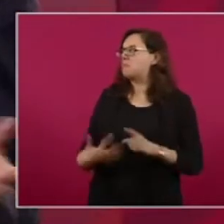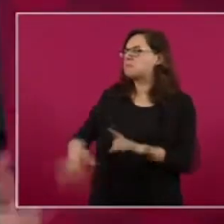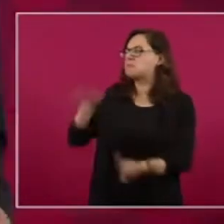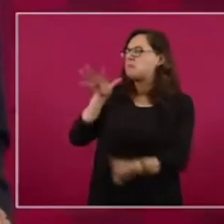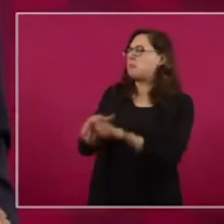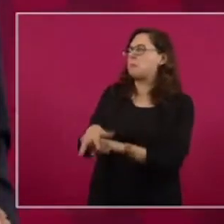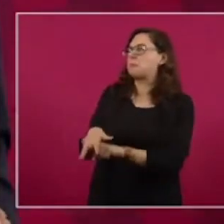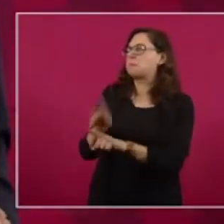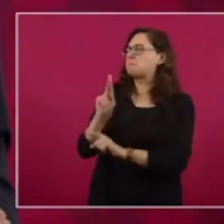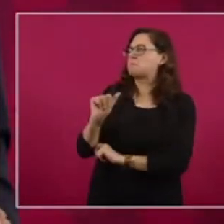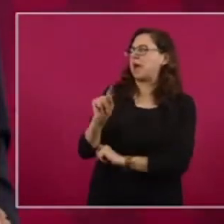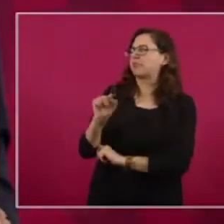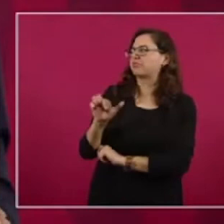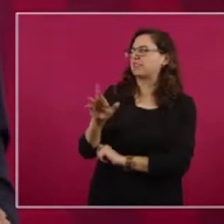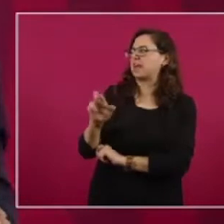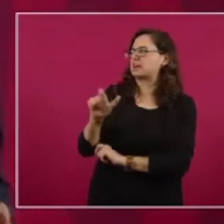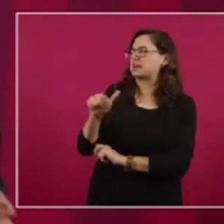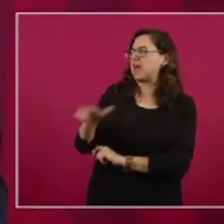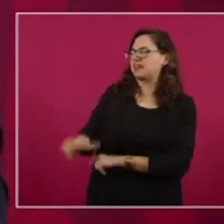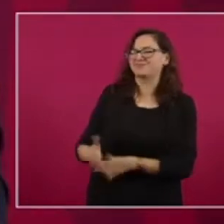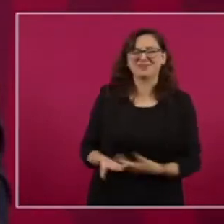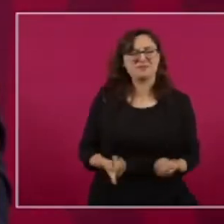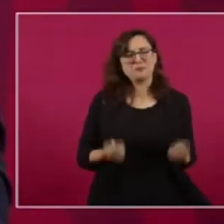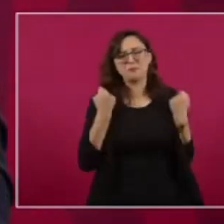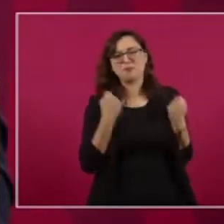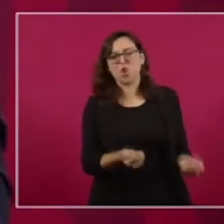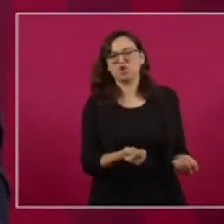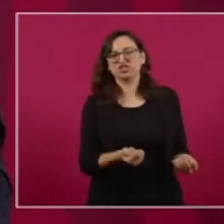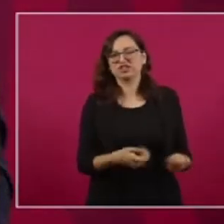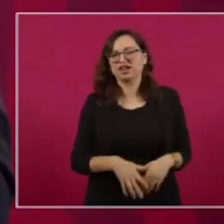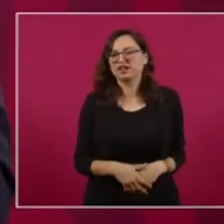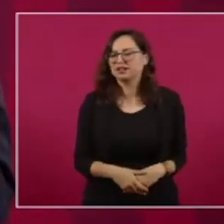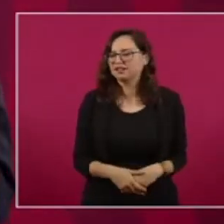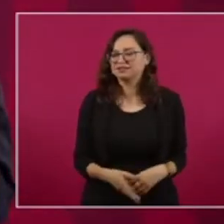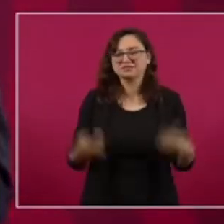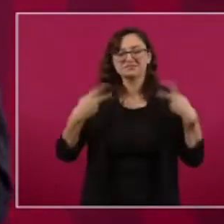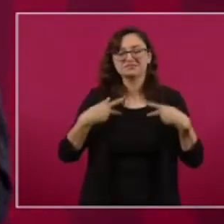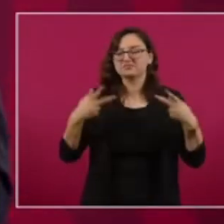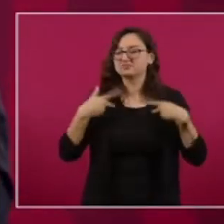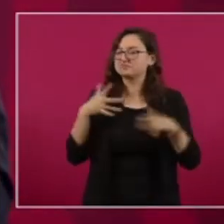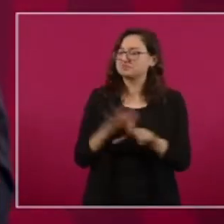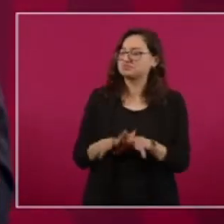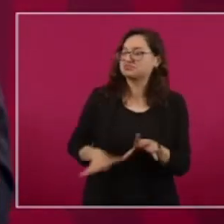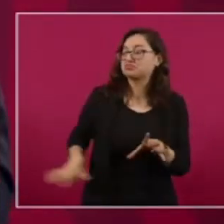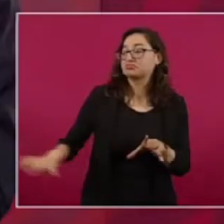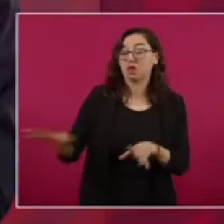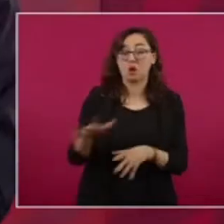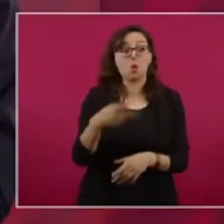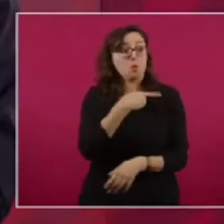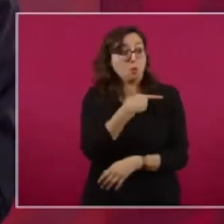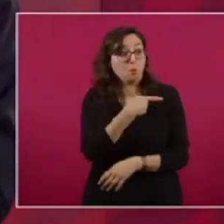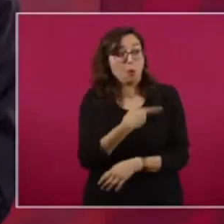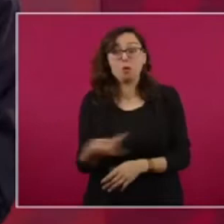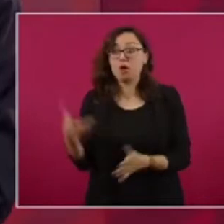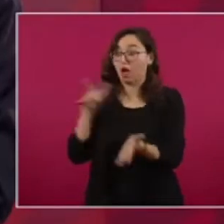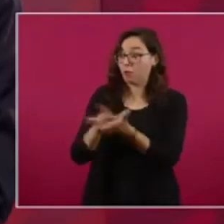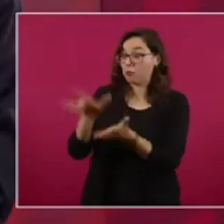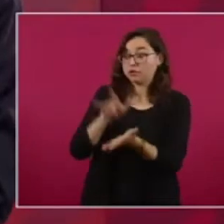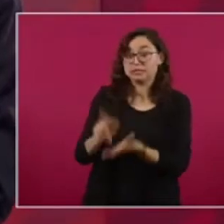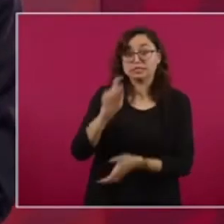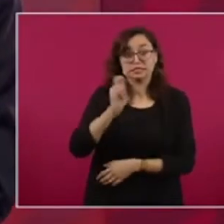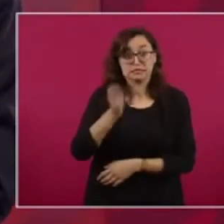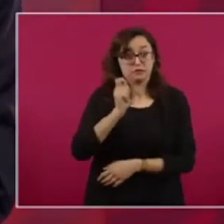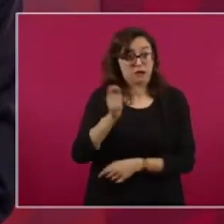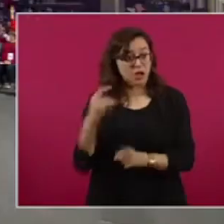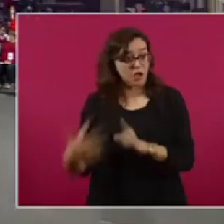Imagínense. Sí, ayudar a los pobres es ser populista, que me apunten en la lista. Sí.